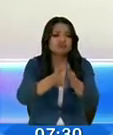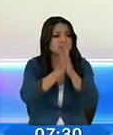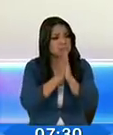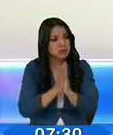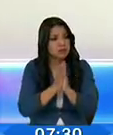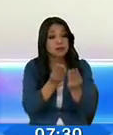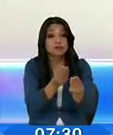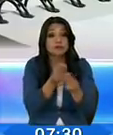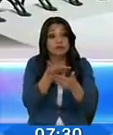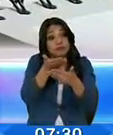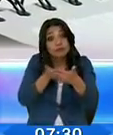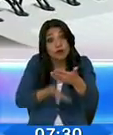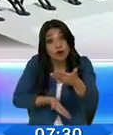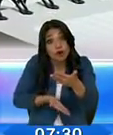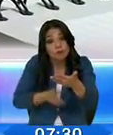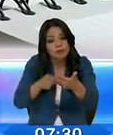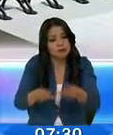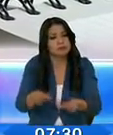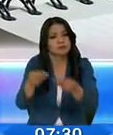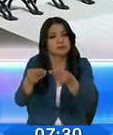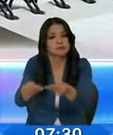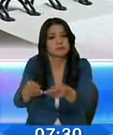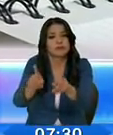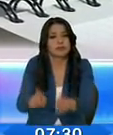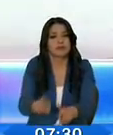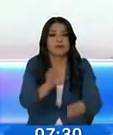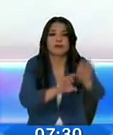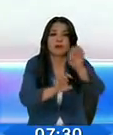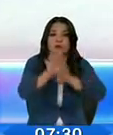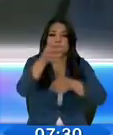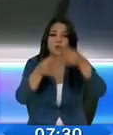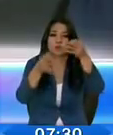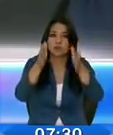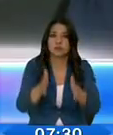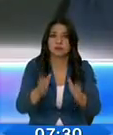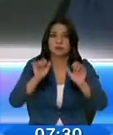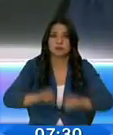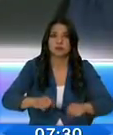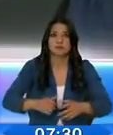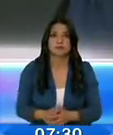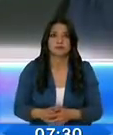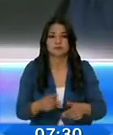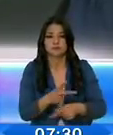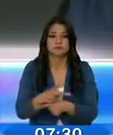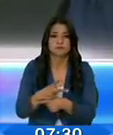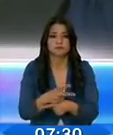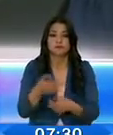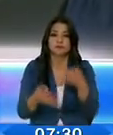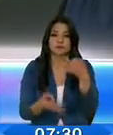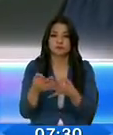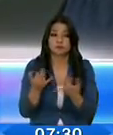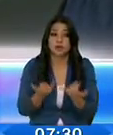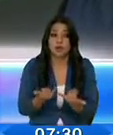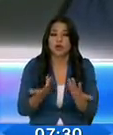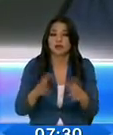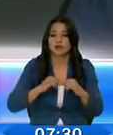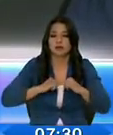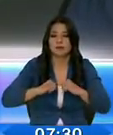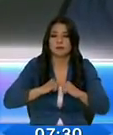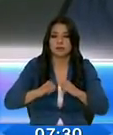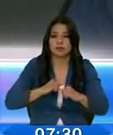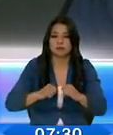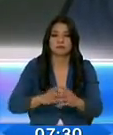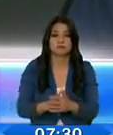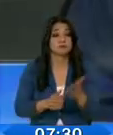que este informe sea tomado en cuenta en la evaluación de los jueces. El Consejo de la Judicatura se encuentra dando trámite